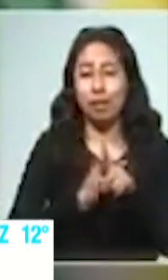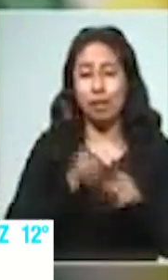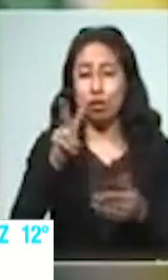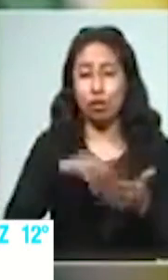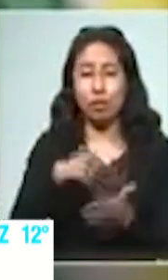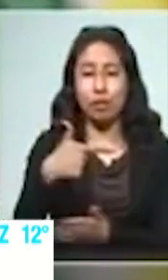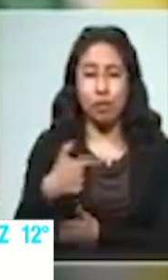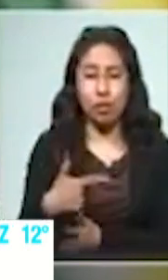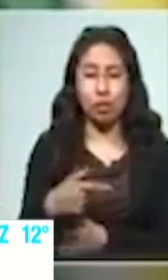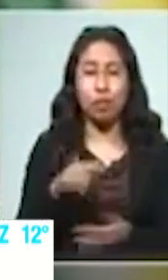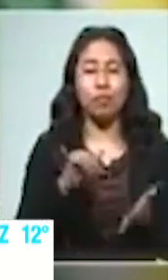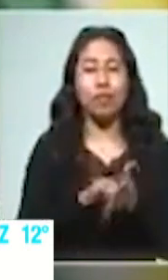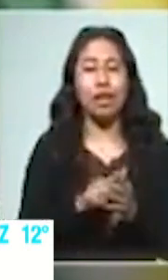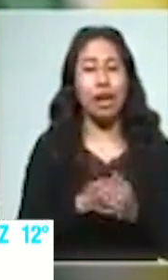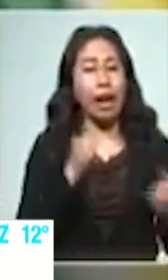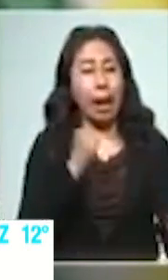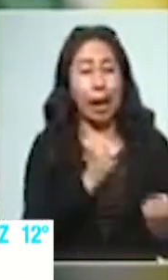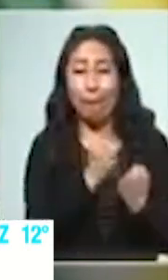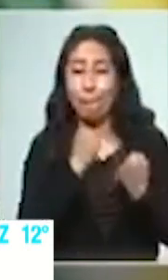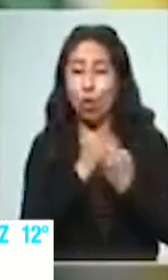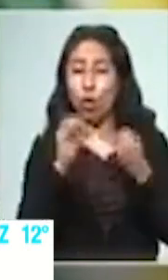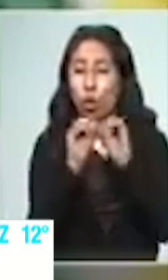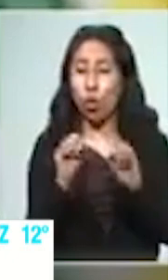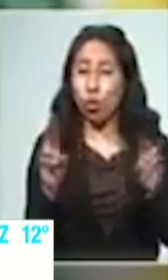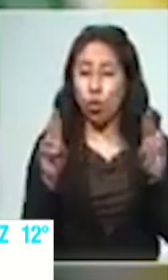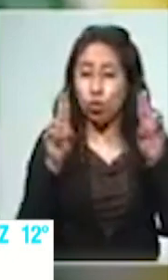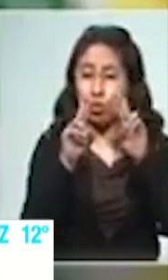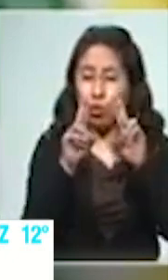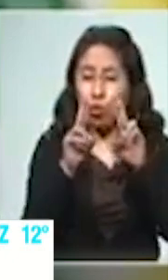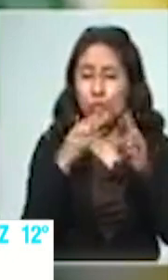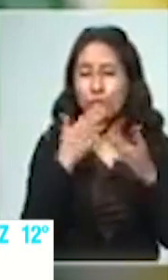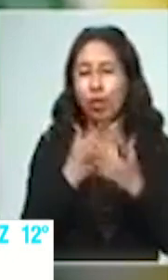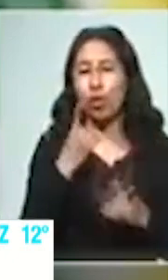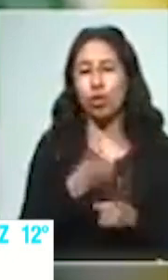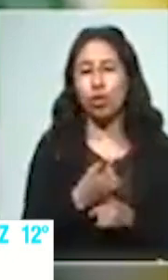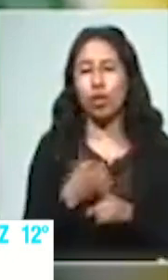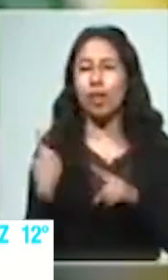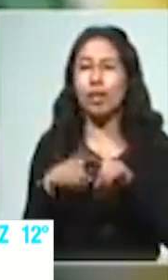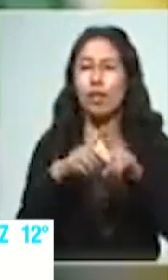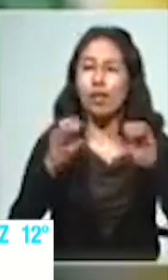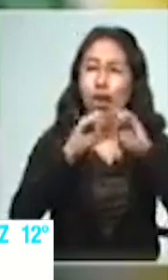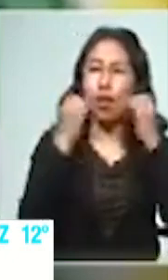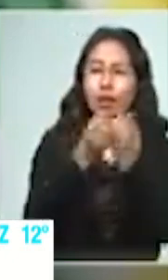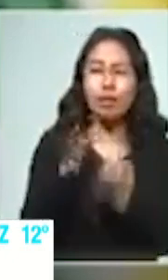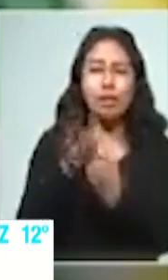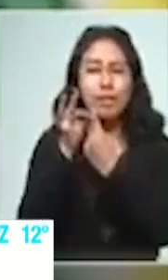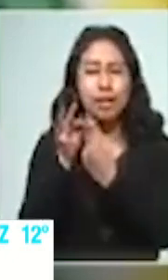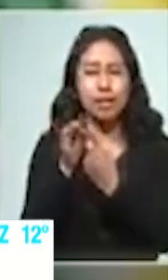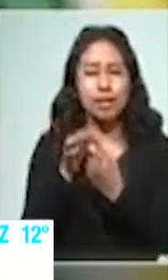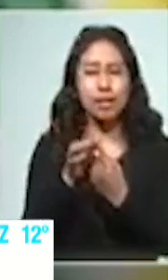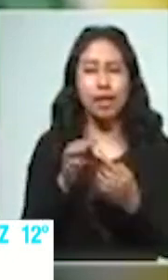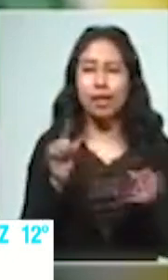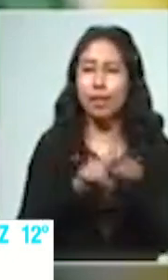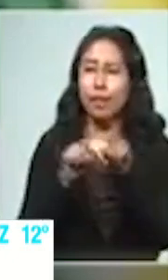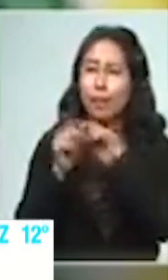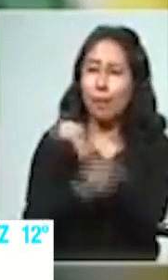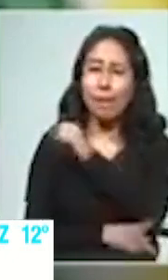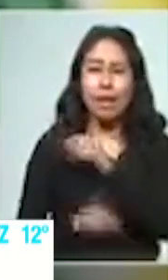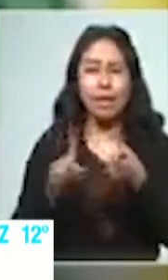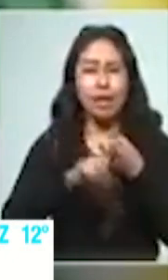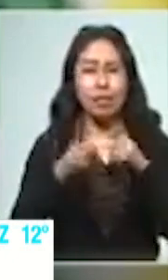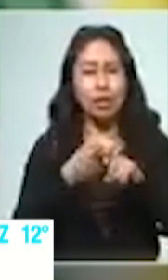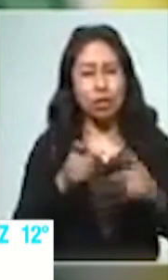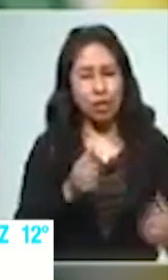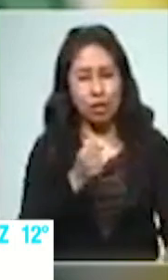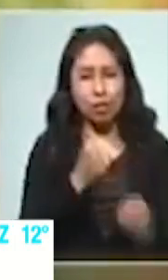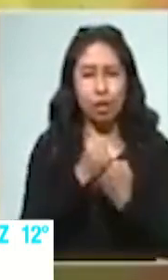la cooperación de la Organización Nacional de Naciones Unidas, organismos especializados y nuestros países amigos serán fundamentales